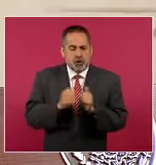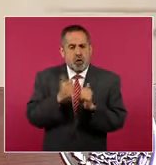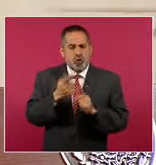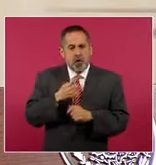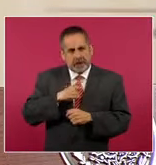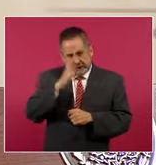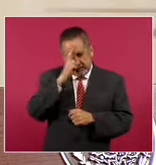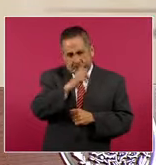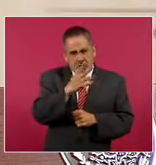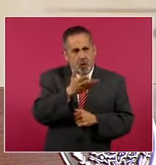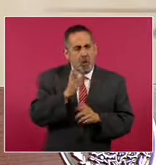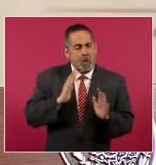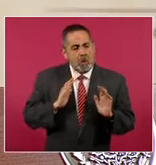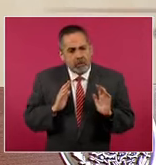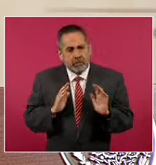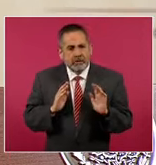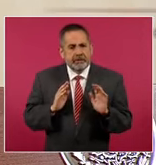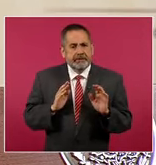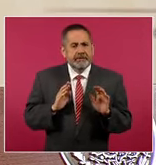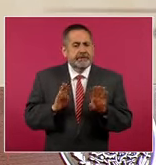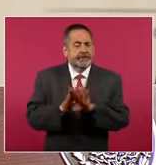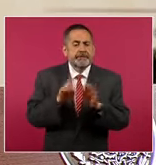respetando que